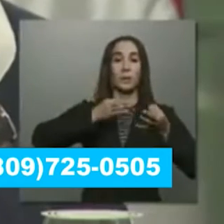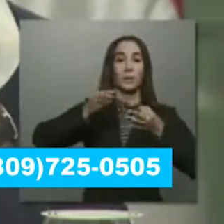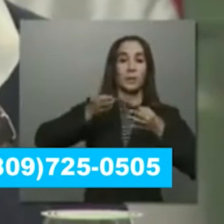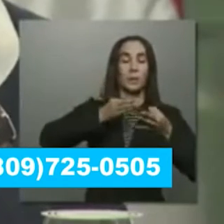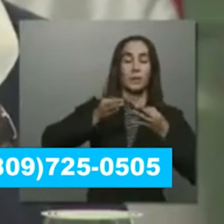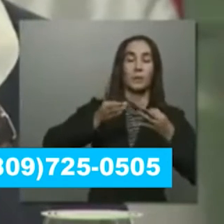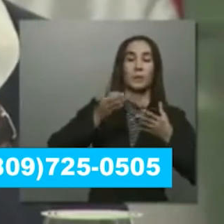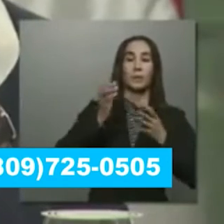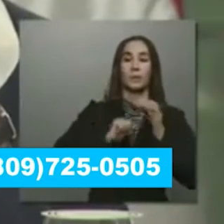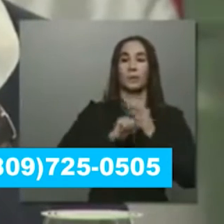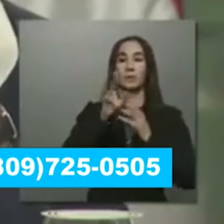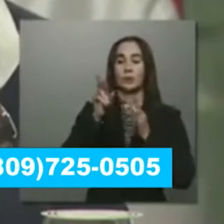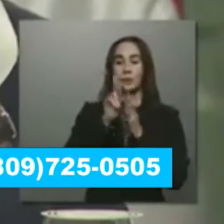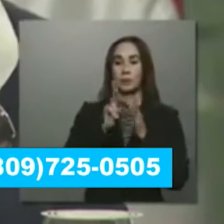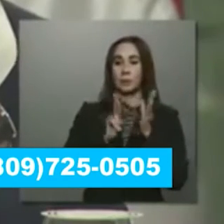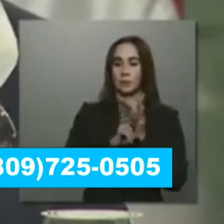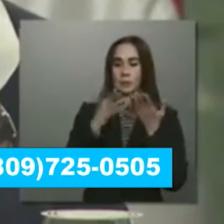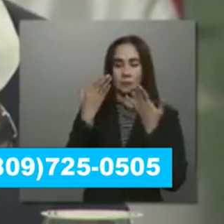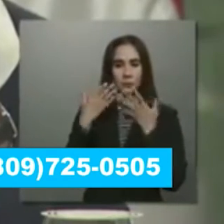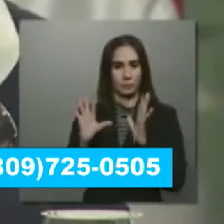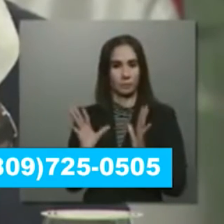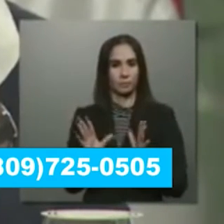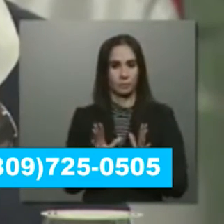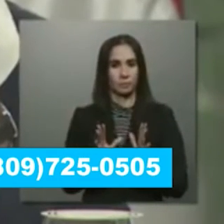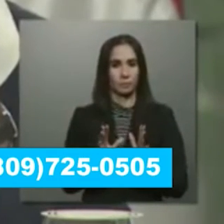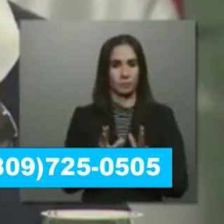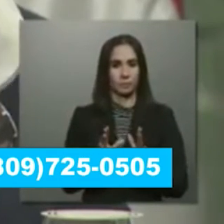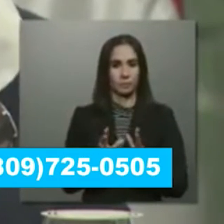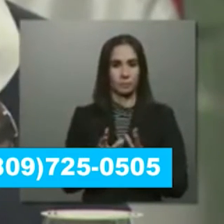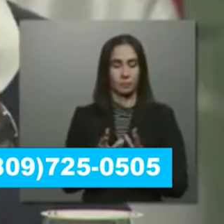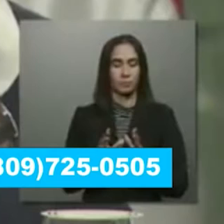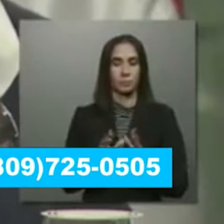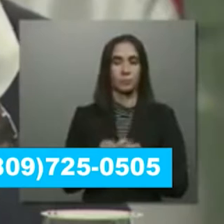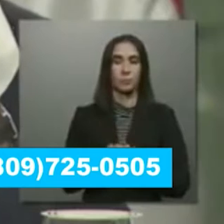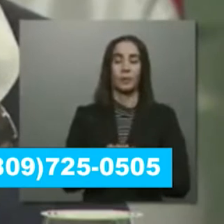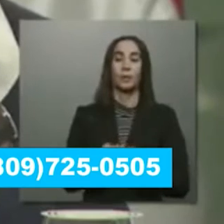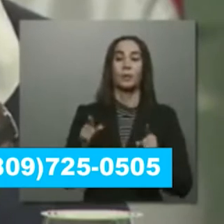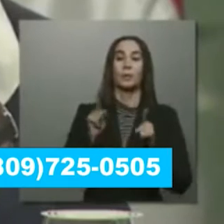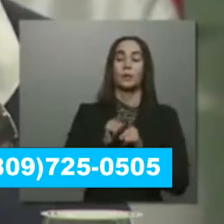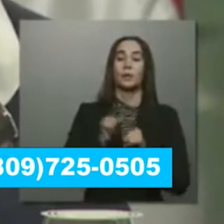escuchar las declaraciones de servio tulio cortesía de noticias sl